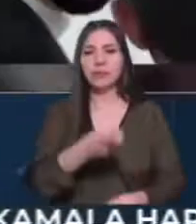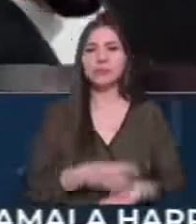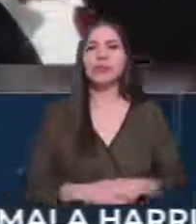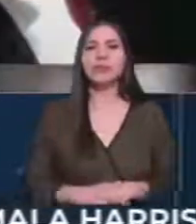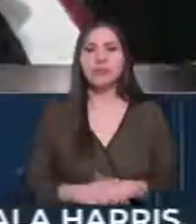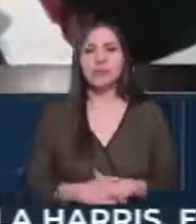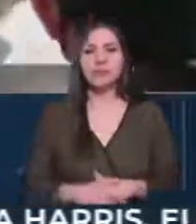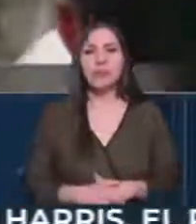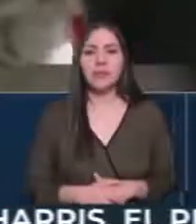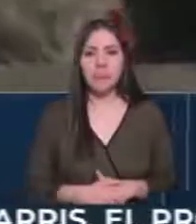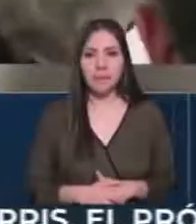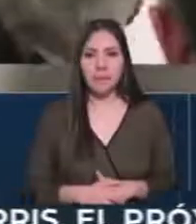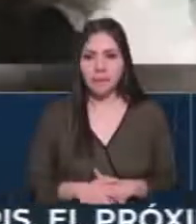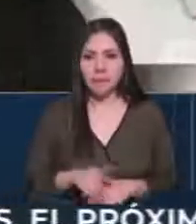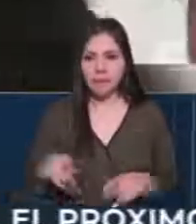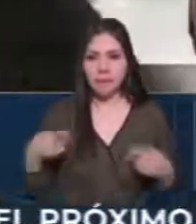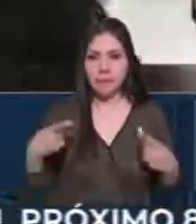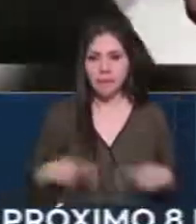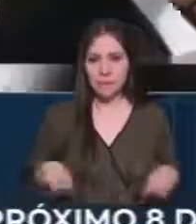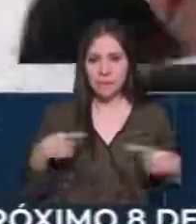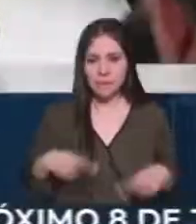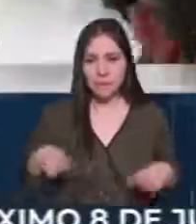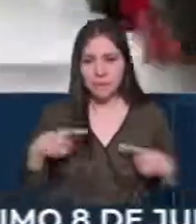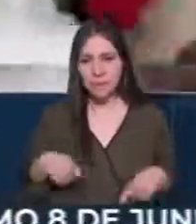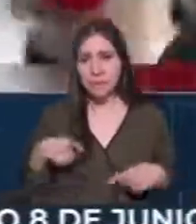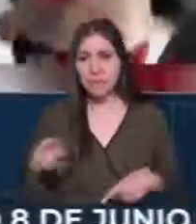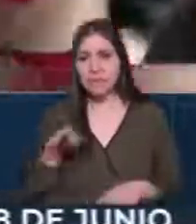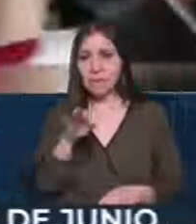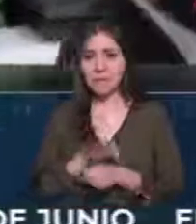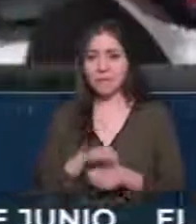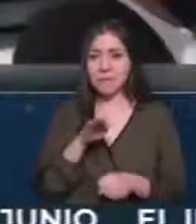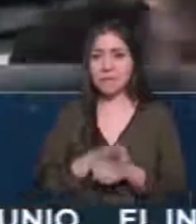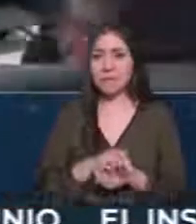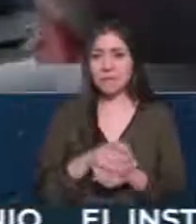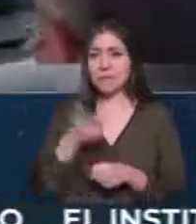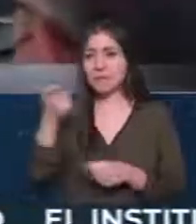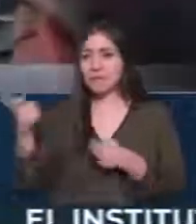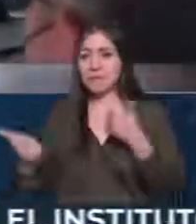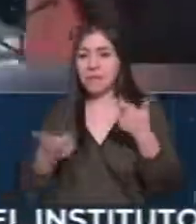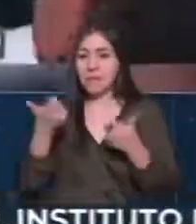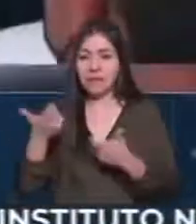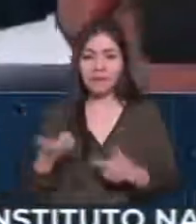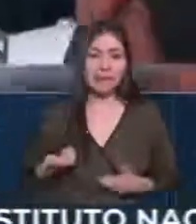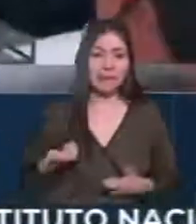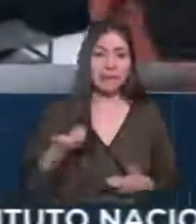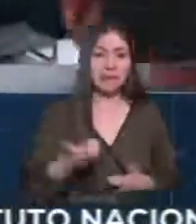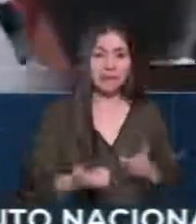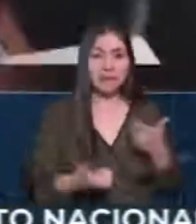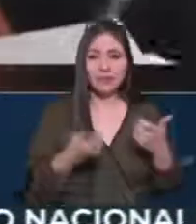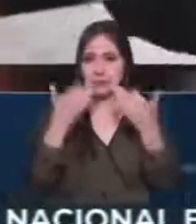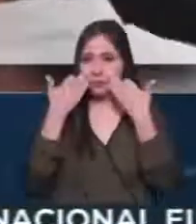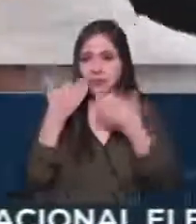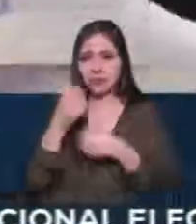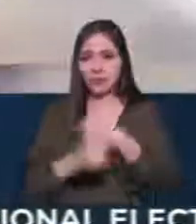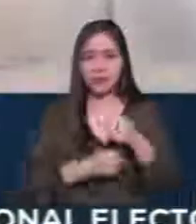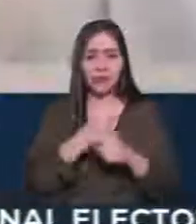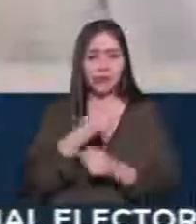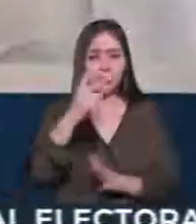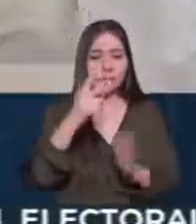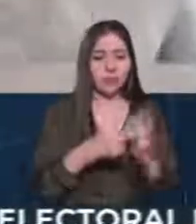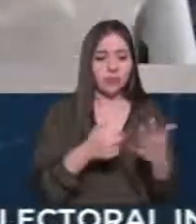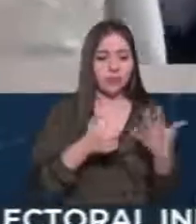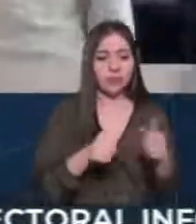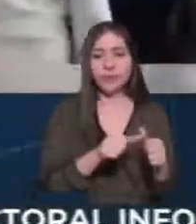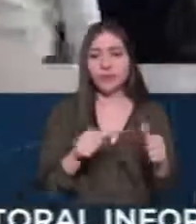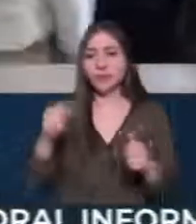de dinero estos traficantes de influencias, demostrado con cifras en todas las elecciones, desde 2006 a 2018,